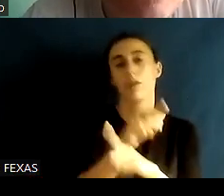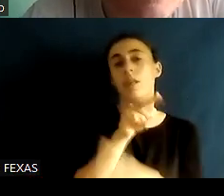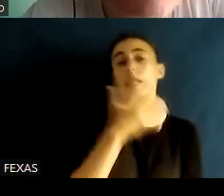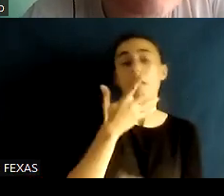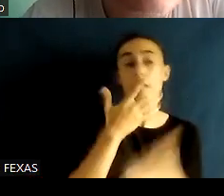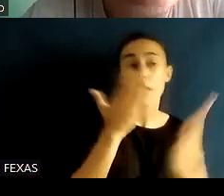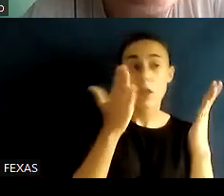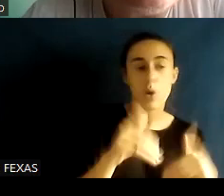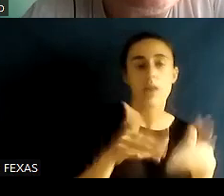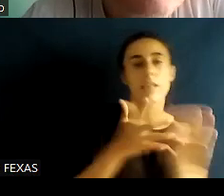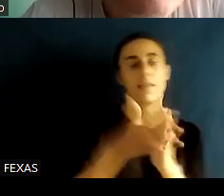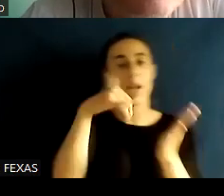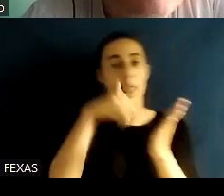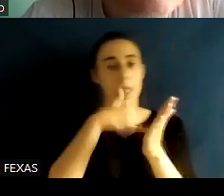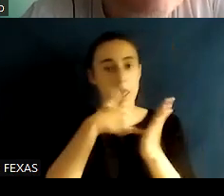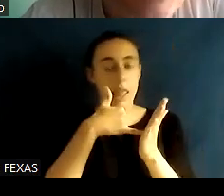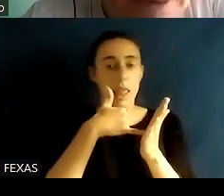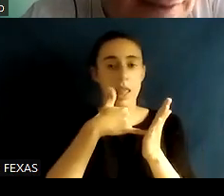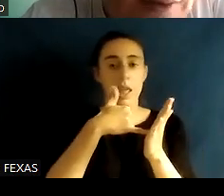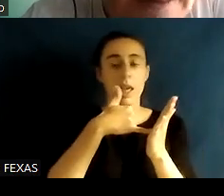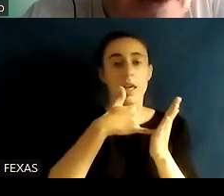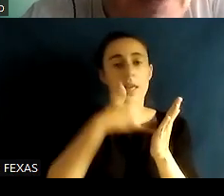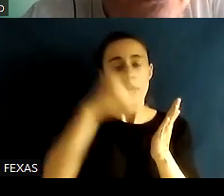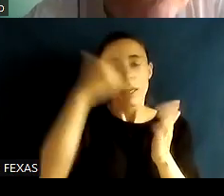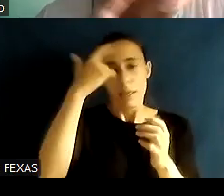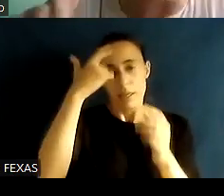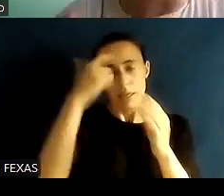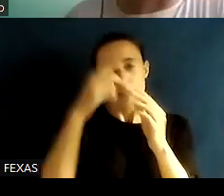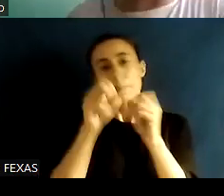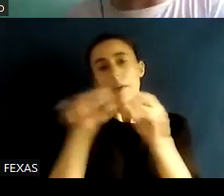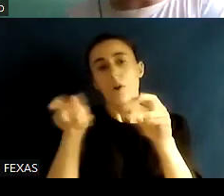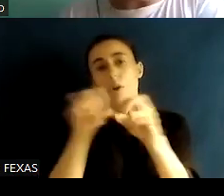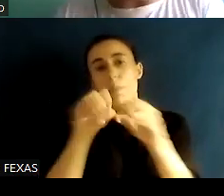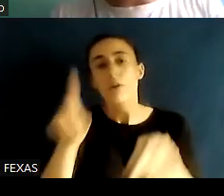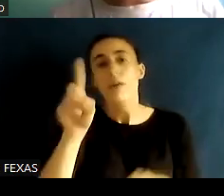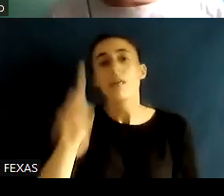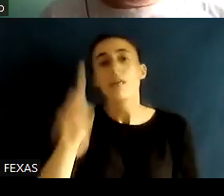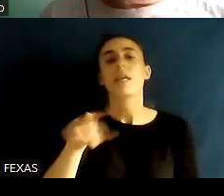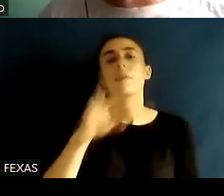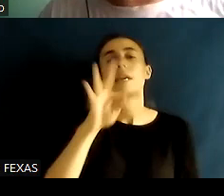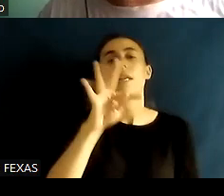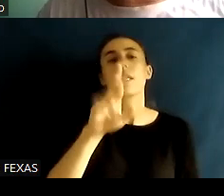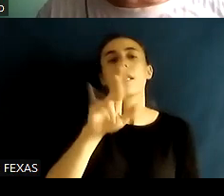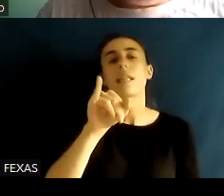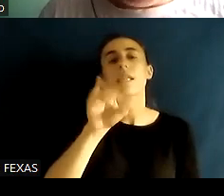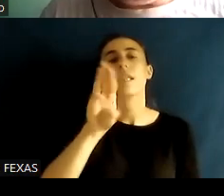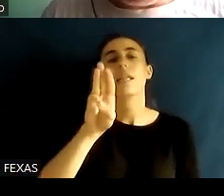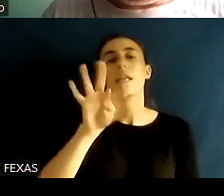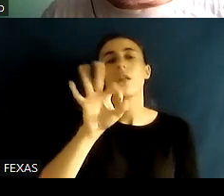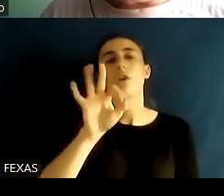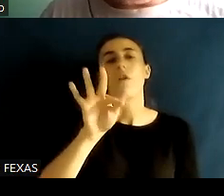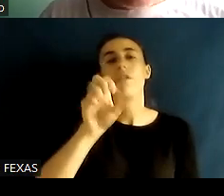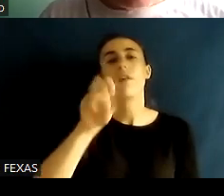deterioro cognitivo. Y con intención antidepresiva se suele dar conjuntamente con triptófano, pues es uno de